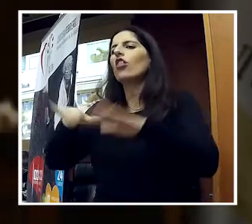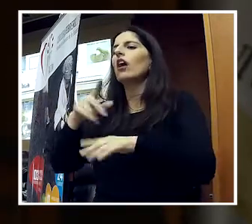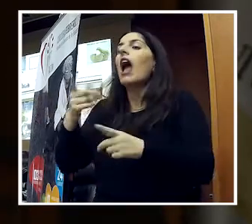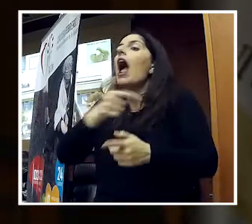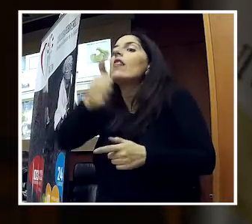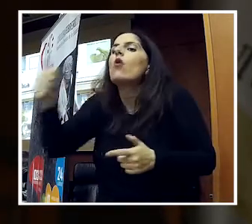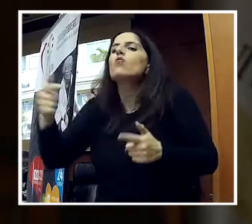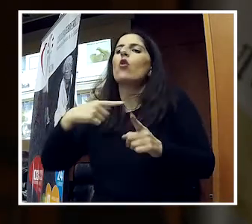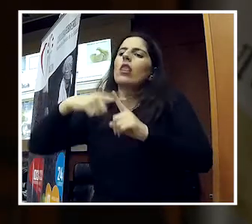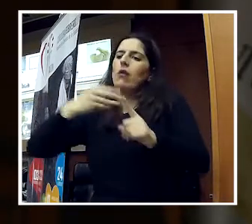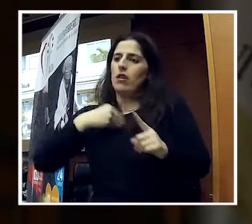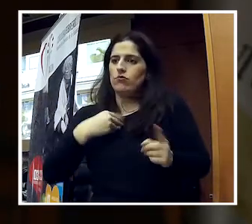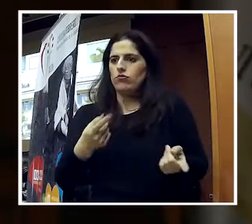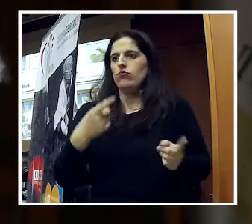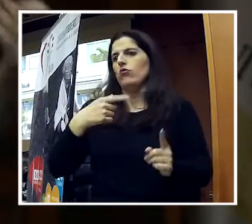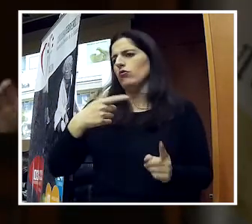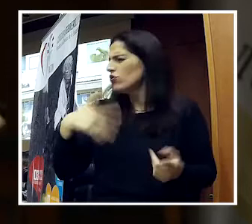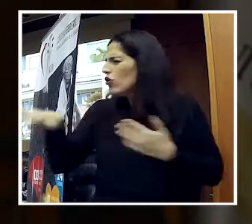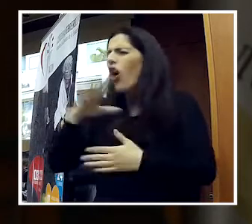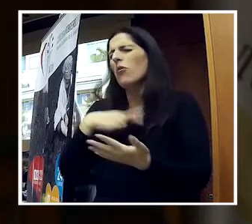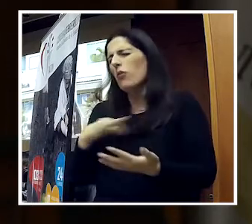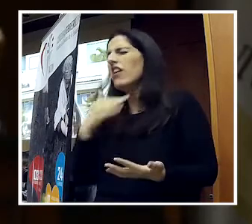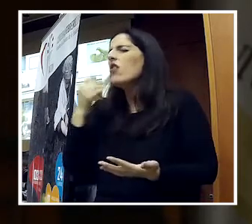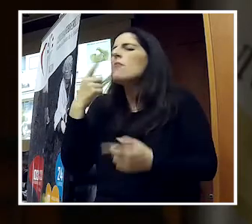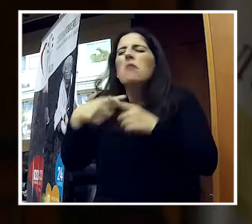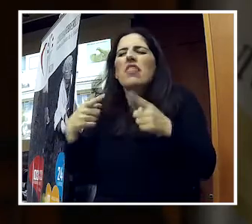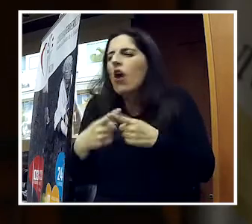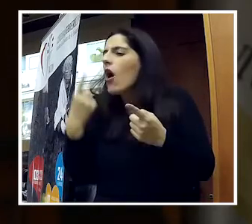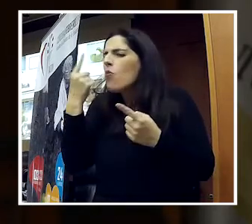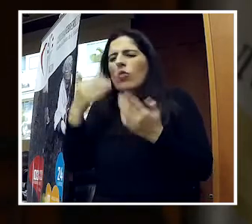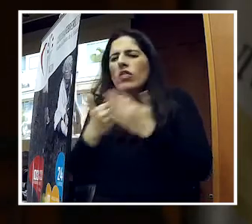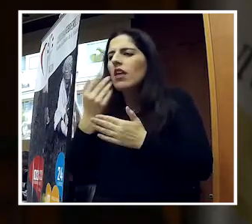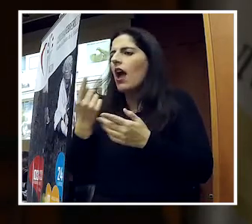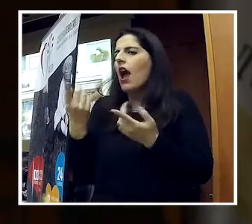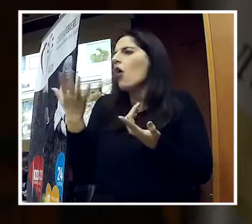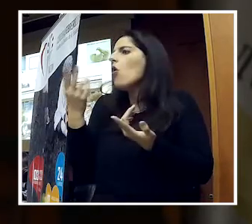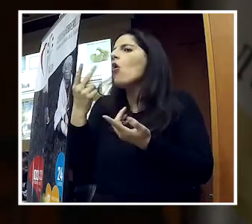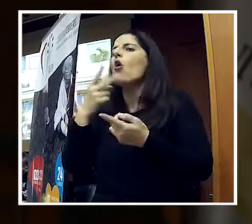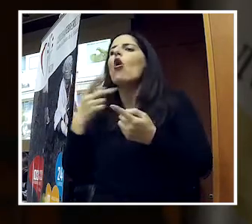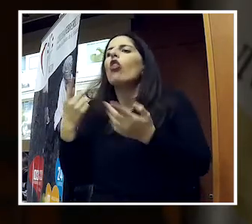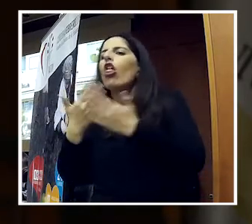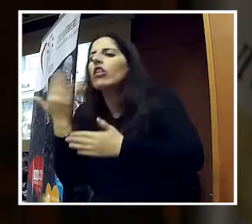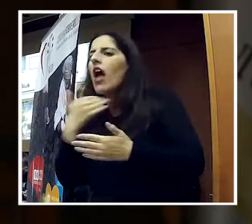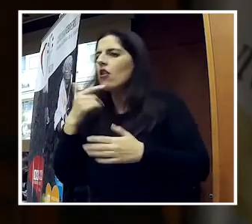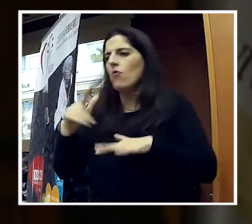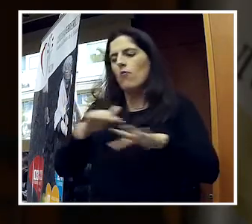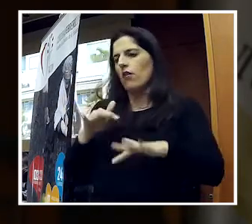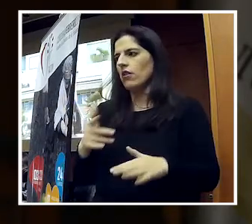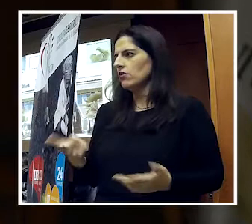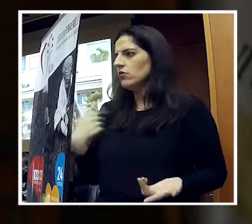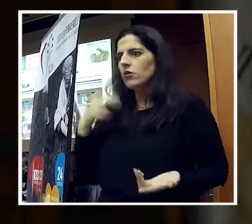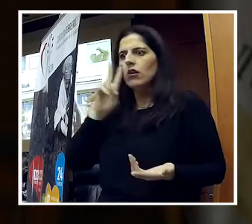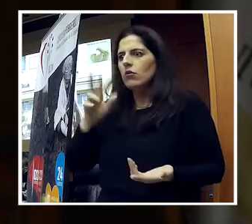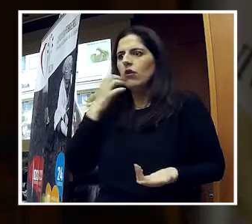medidas, de nuestras capacidades, pero todos podemos sacar media hora al día o la mayor parte de los días de la semana para hacerlo. Lo que es increíble es que estemos entrando